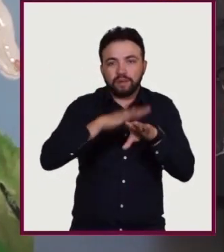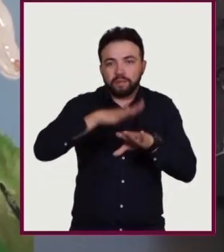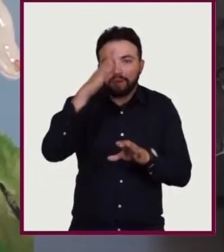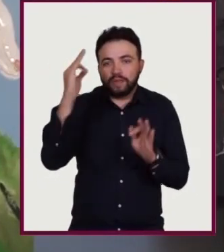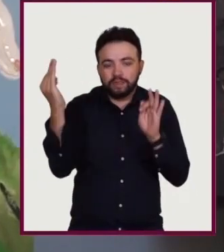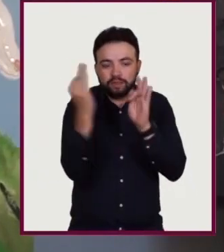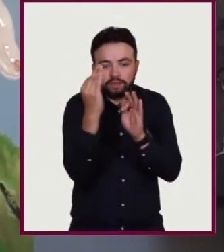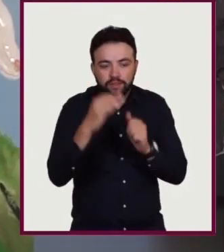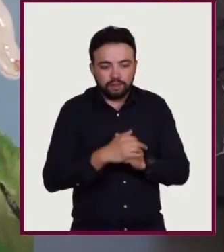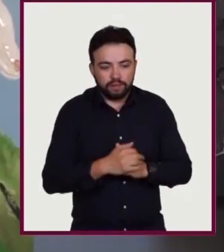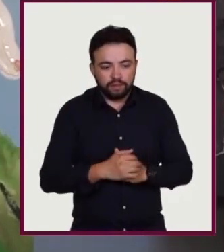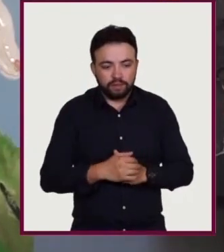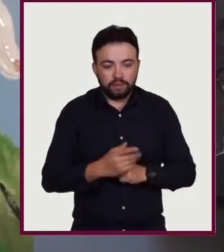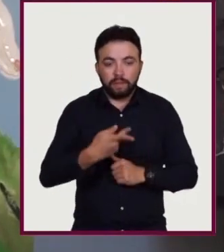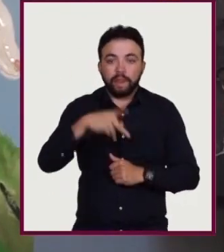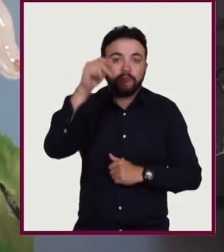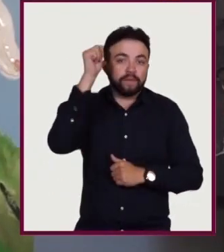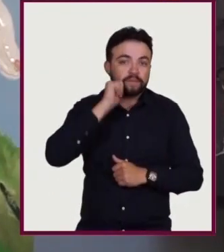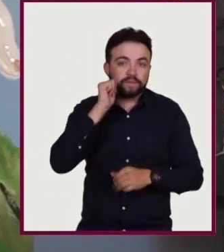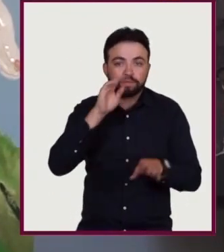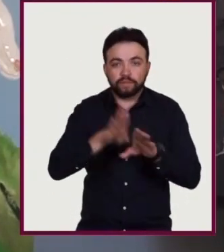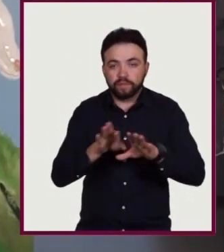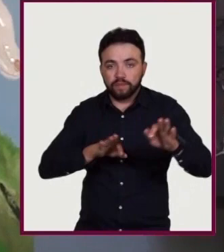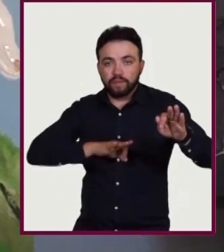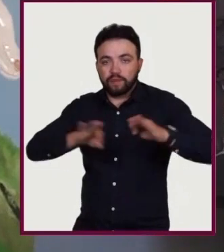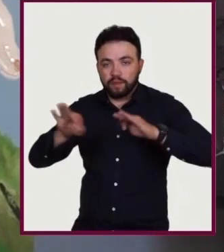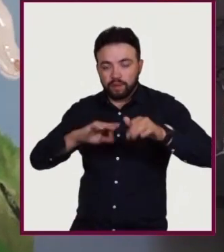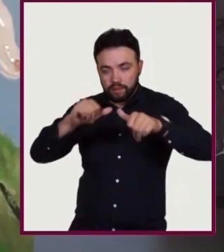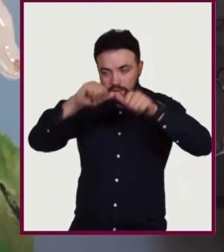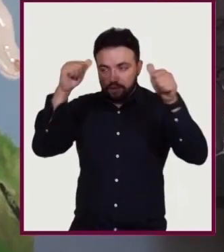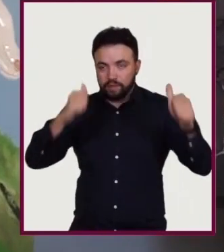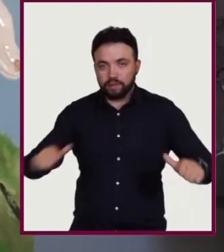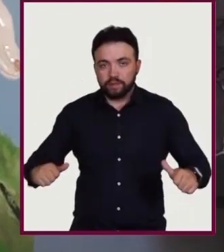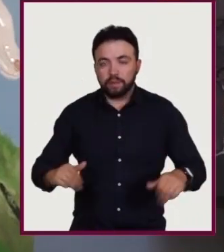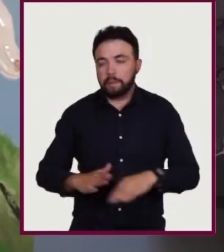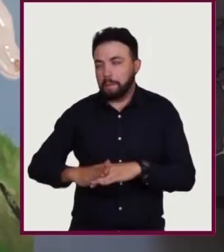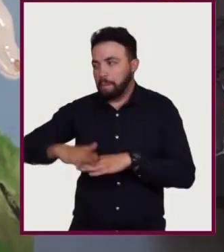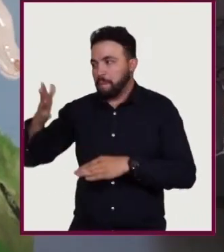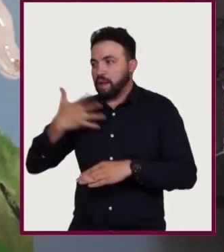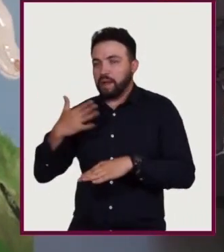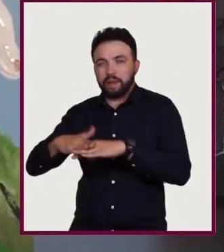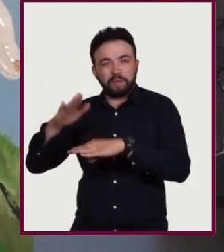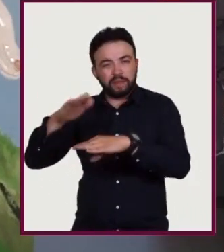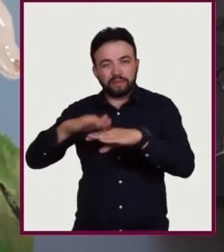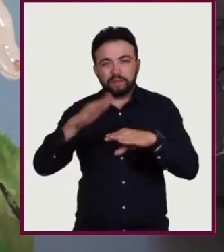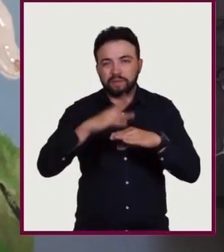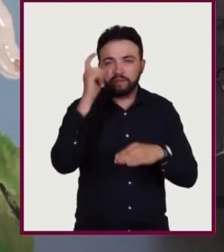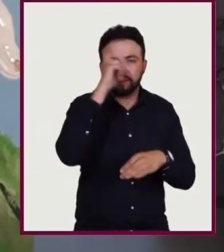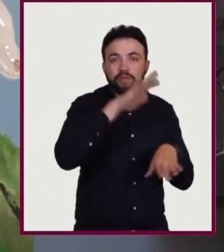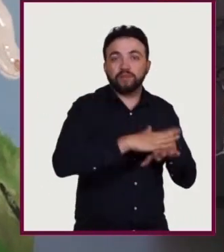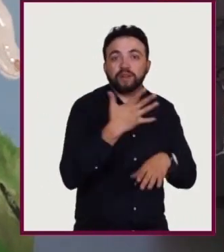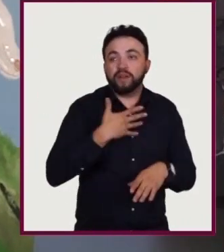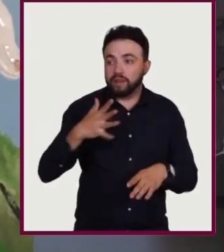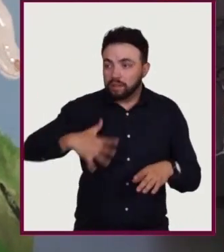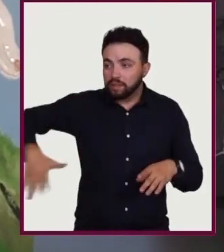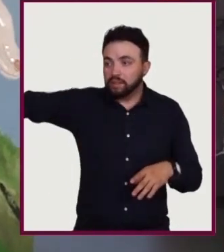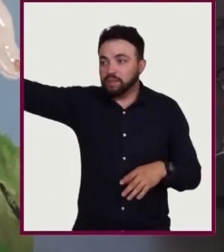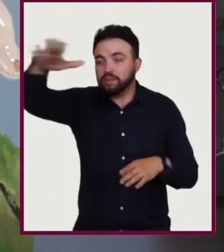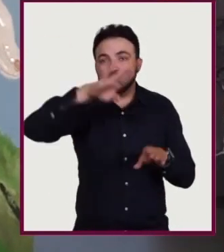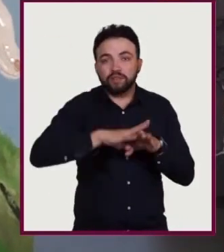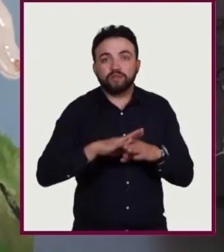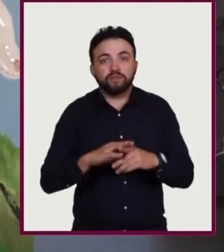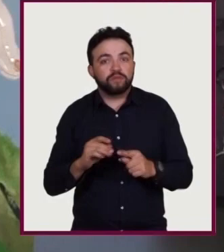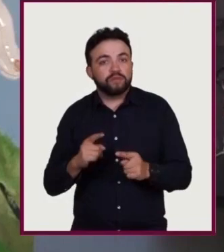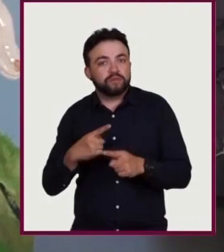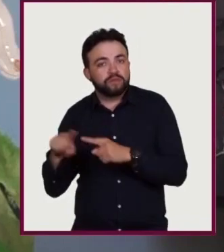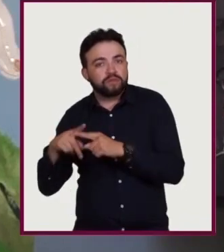el trabajo de artista digital creo que es más demandante por lo inmediato de cómo evoluciona la tecnología, la